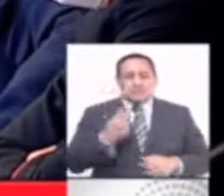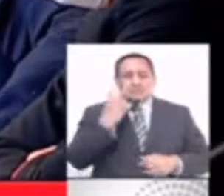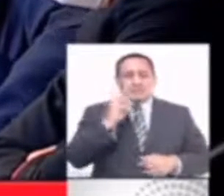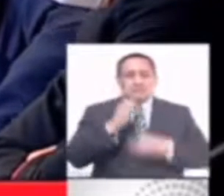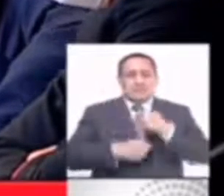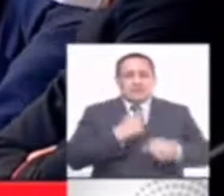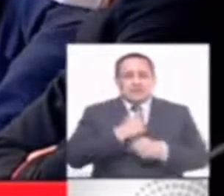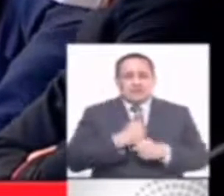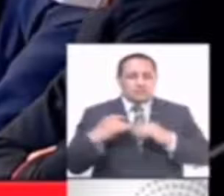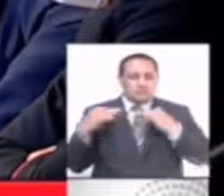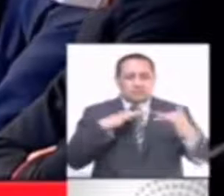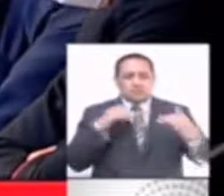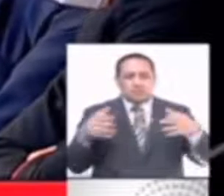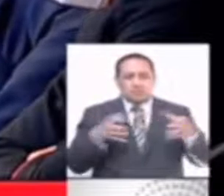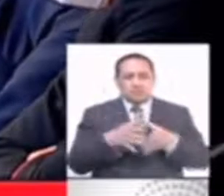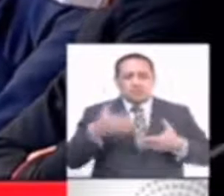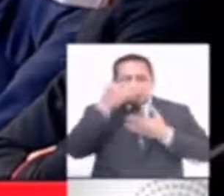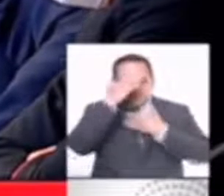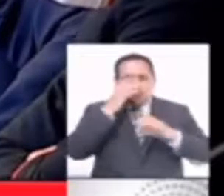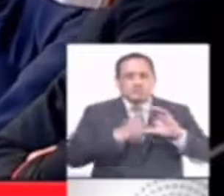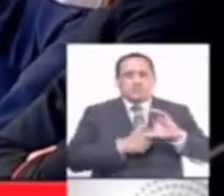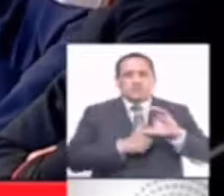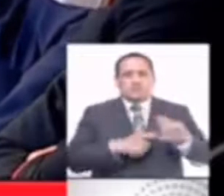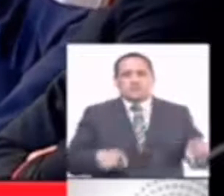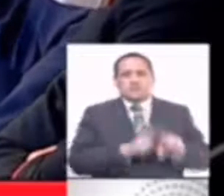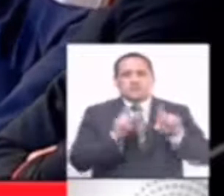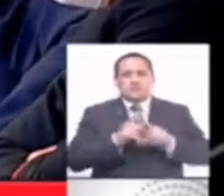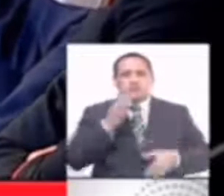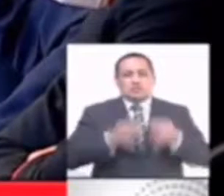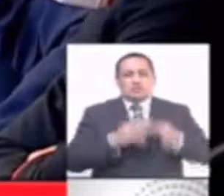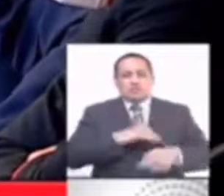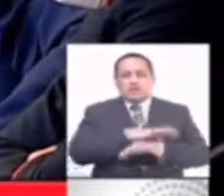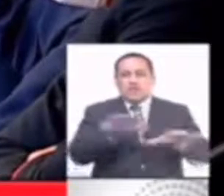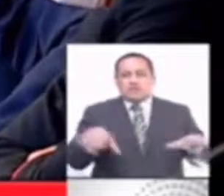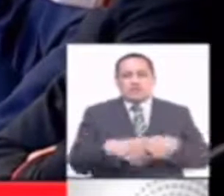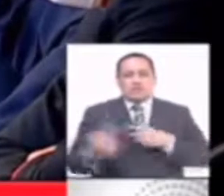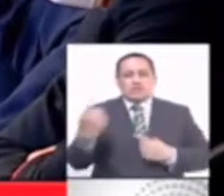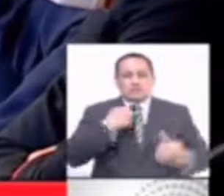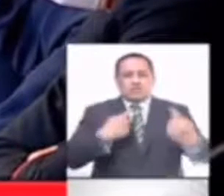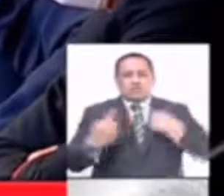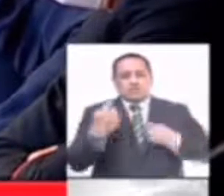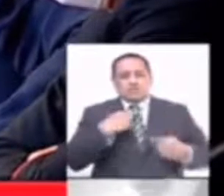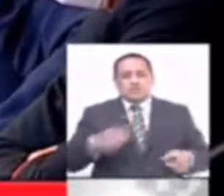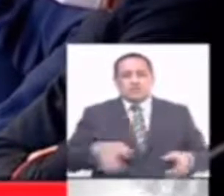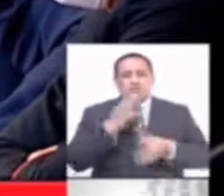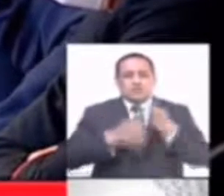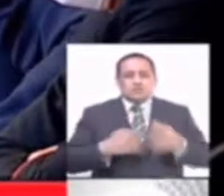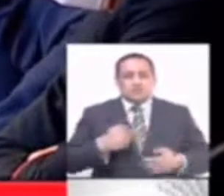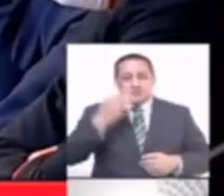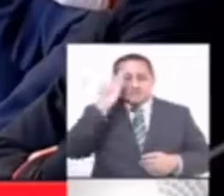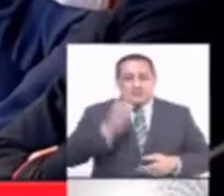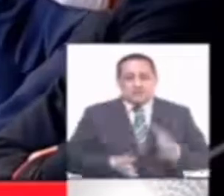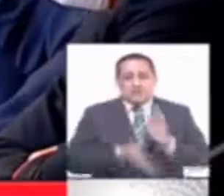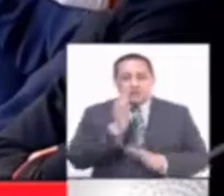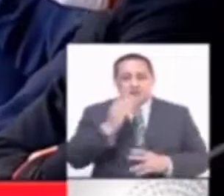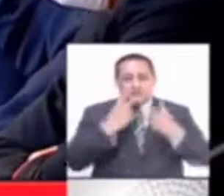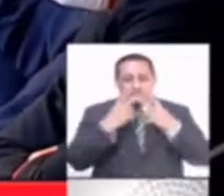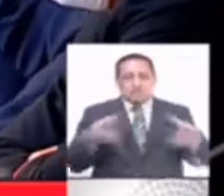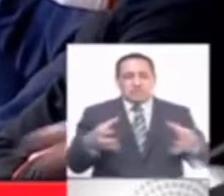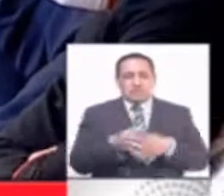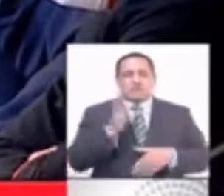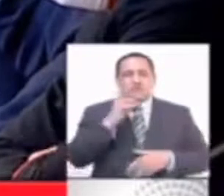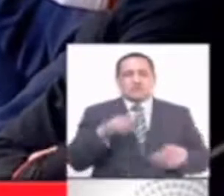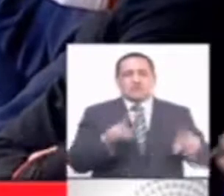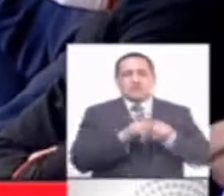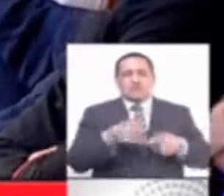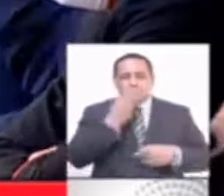20 años se combatió a los senderistas y nos enjuiciaron a todos. Imagínese usted que salgan a combatir la